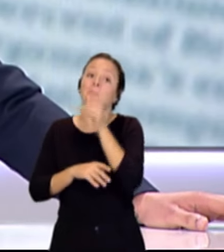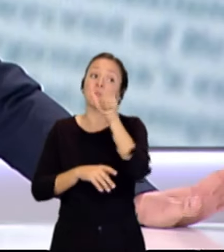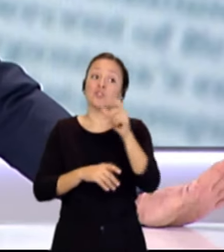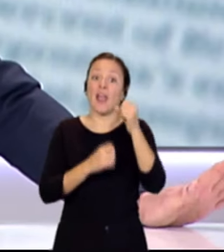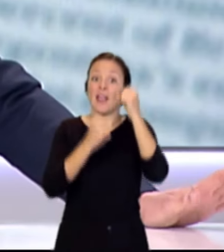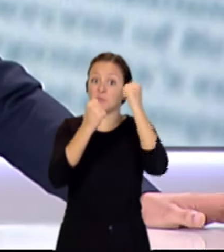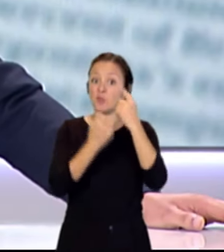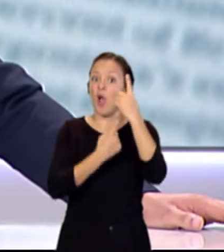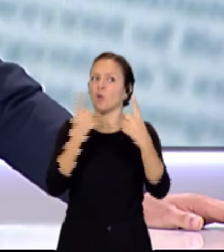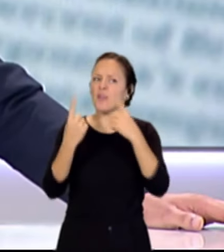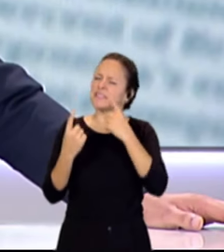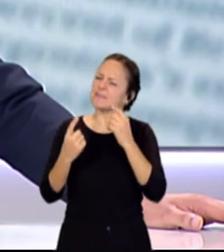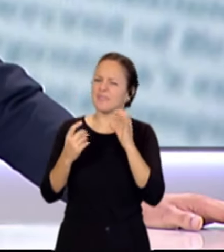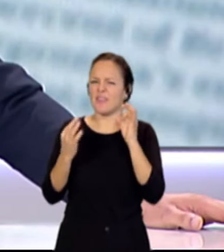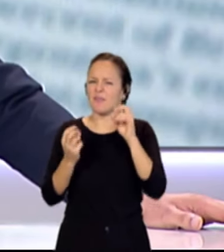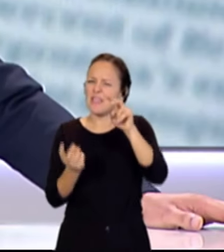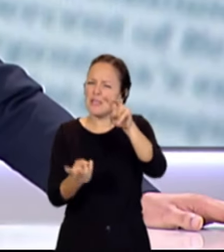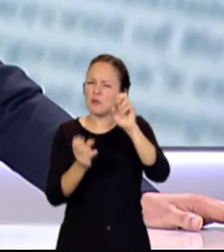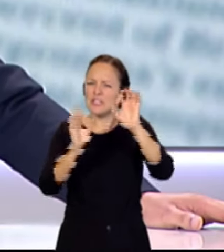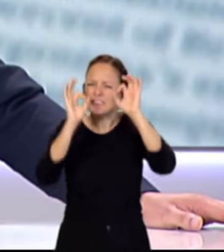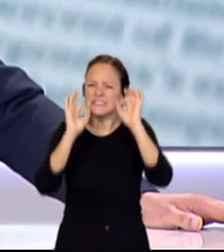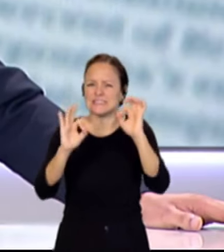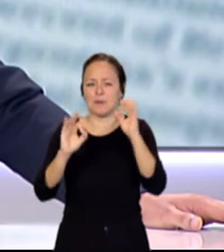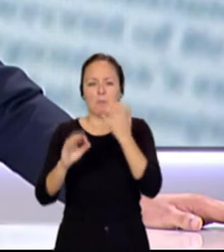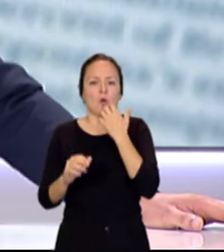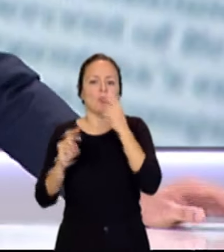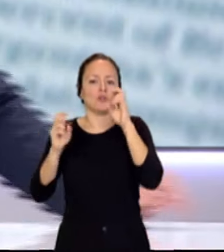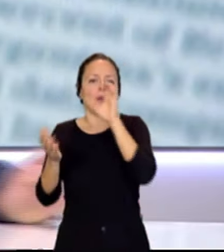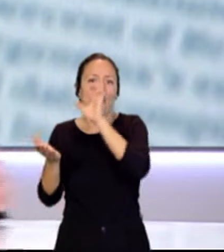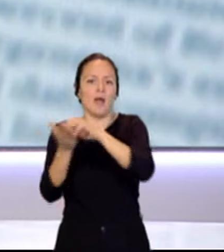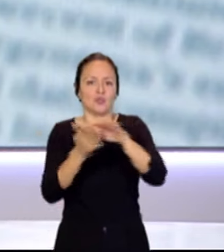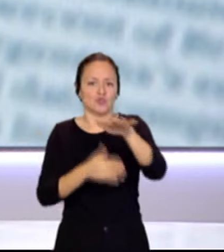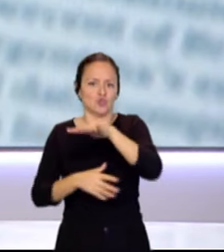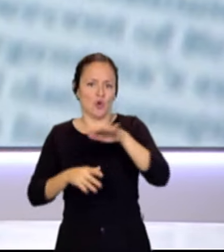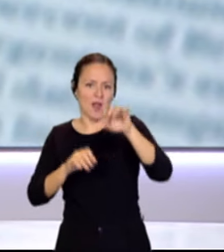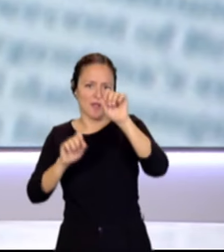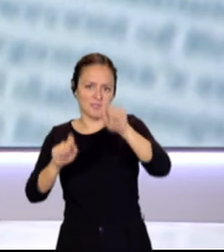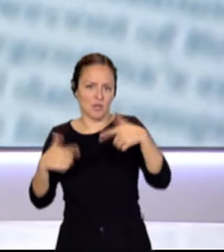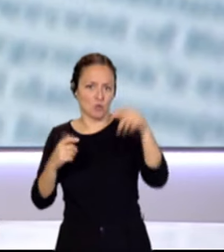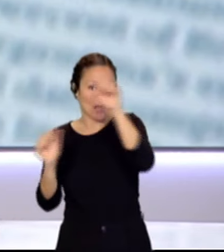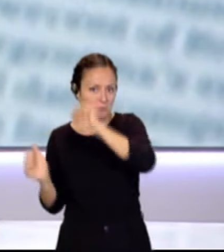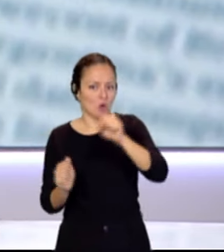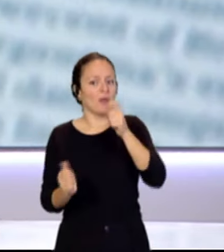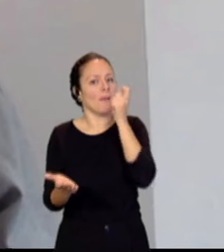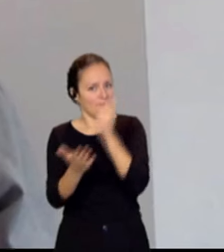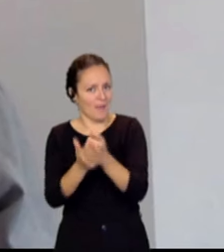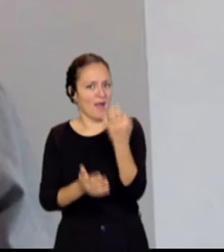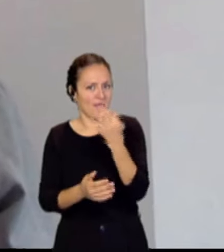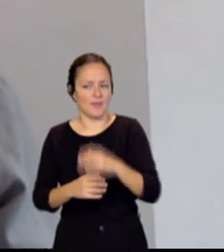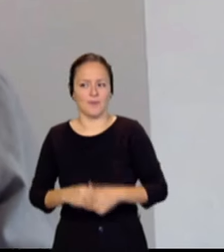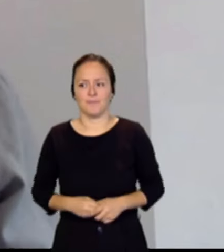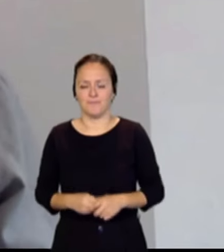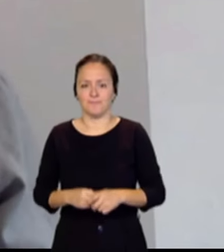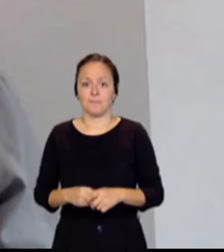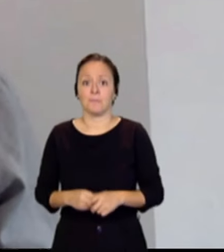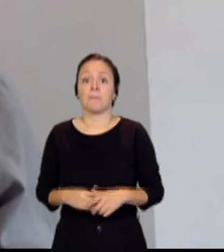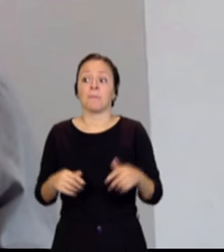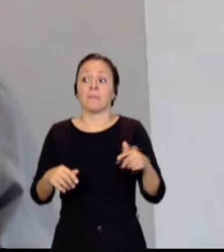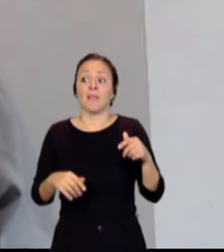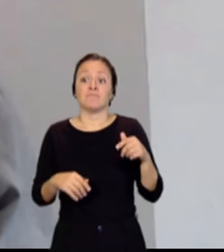declinan por un impuesto específico para entrar por ejemplo en espacios naturales protegidos en las playas también se